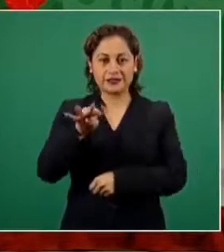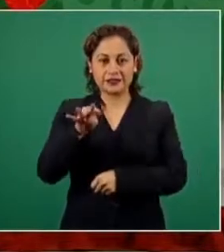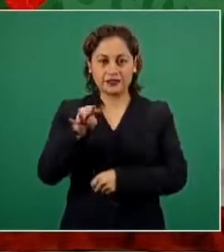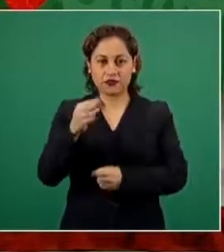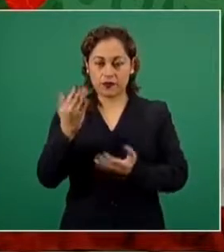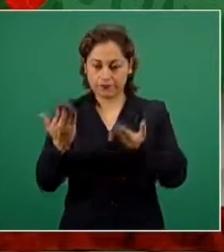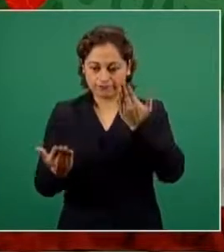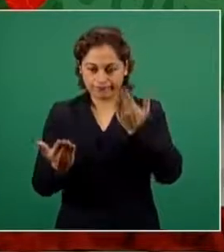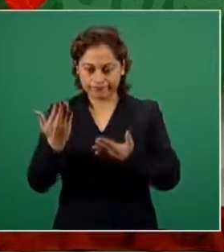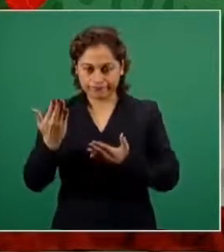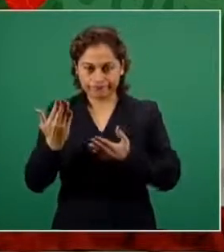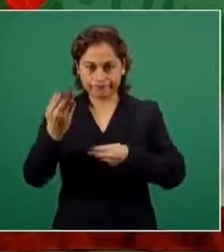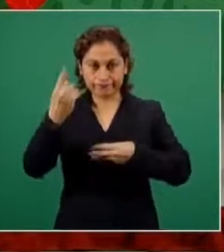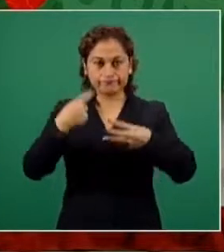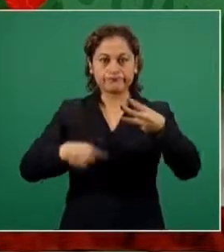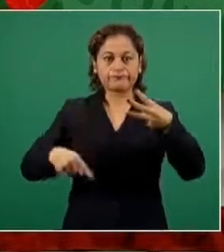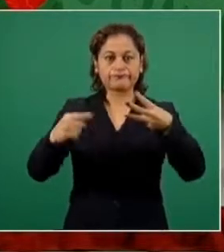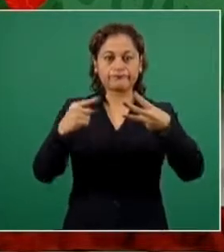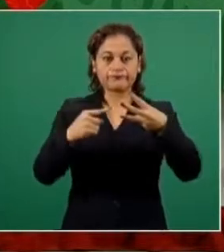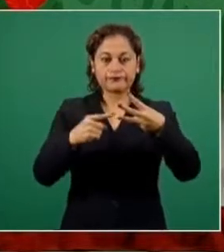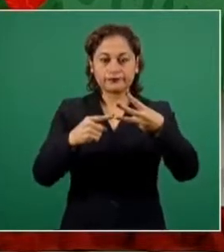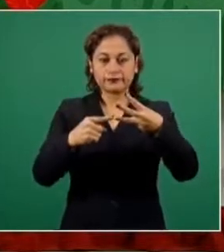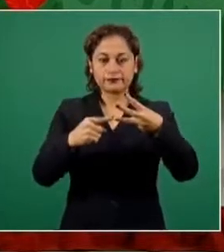con relación